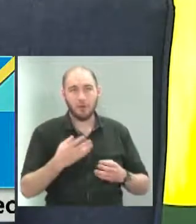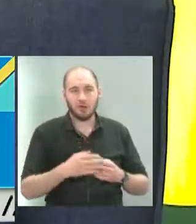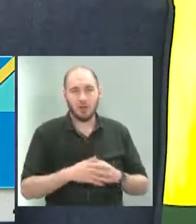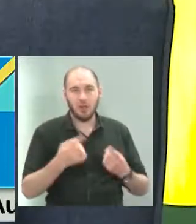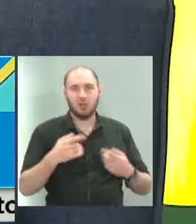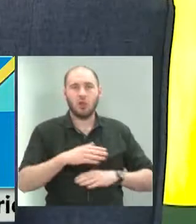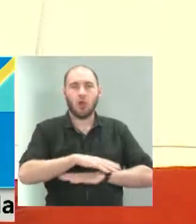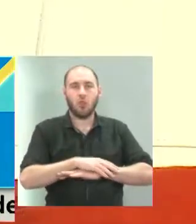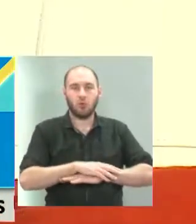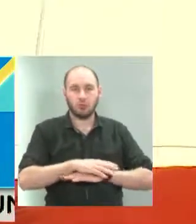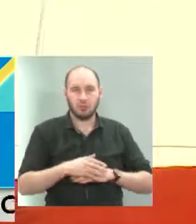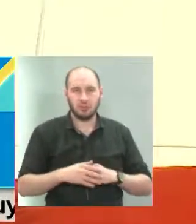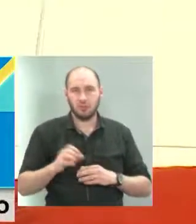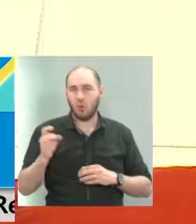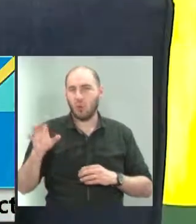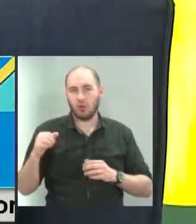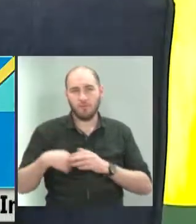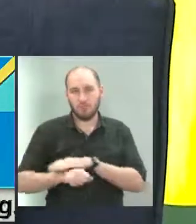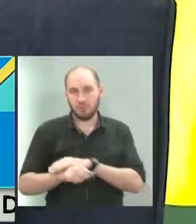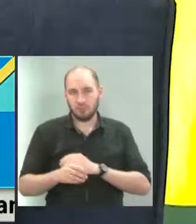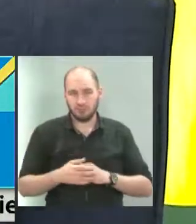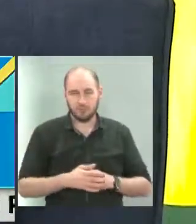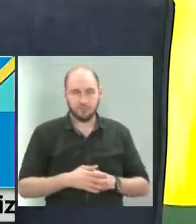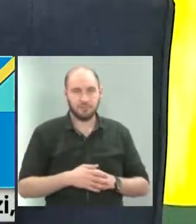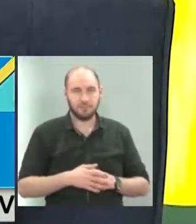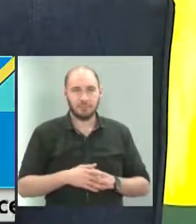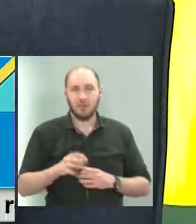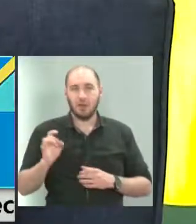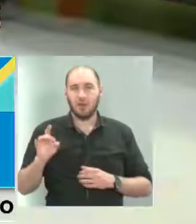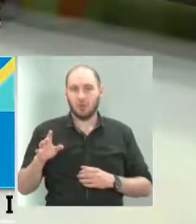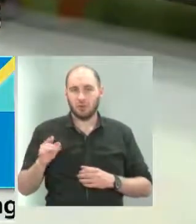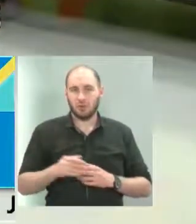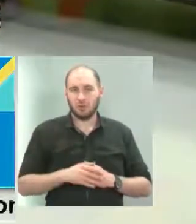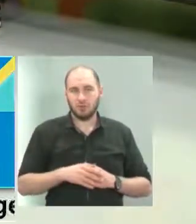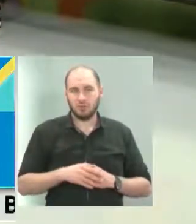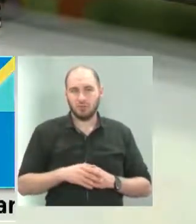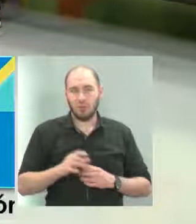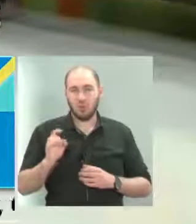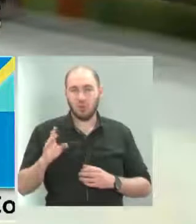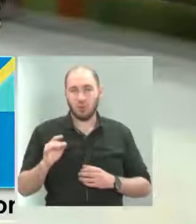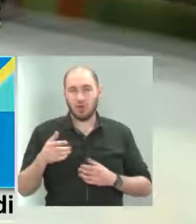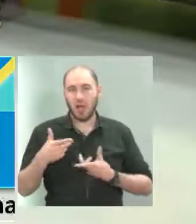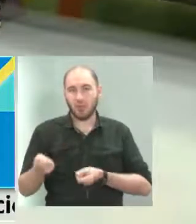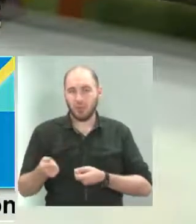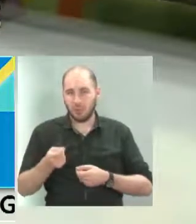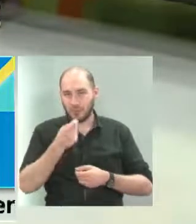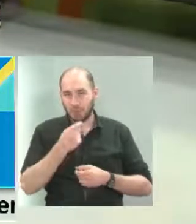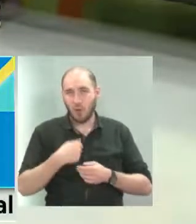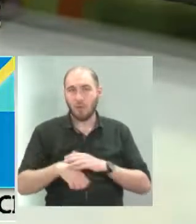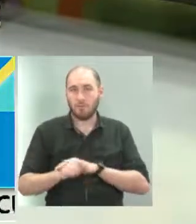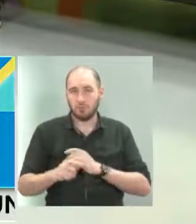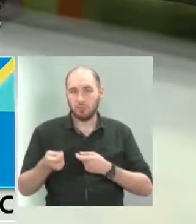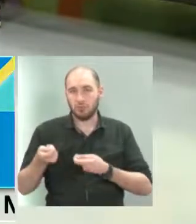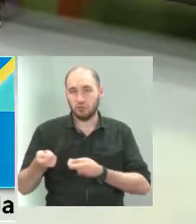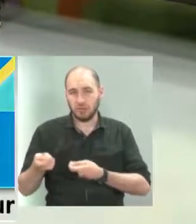el comportamiento. No, yo sería solamente en el fútbol, claro. ¿Entendés? Bien. No, yo decía solamente si le ayudaban, sí, a lo mejor en el fútbol, sí, le daban